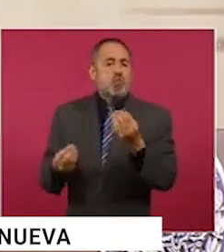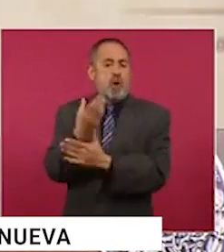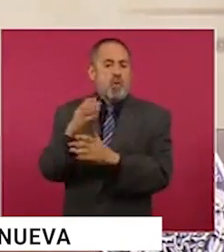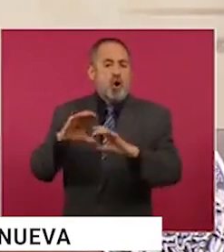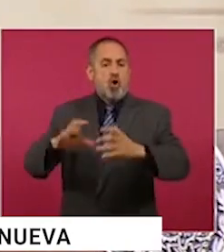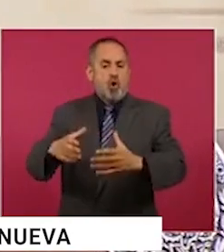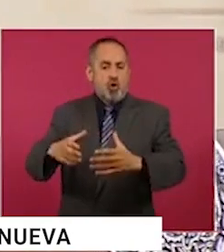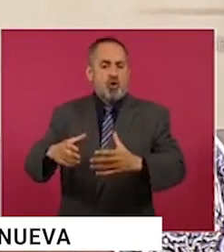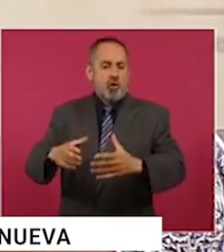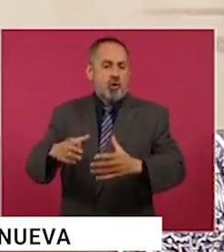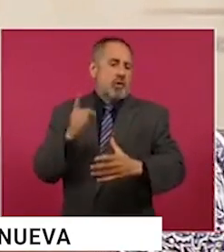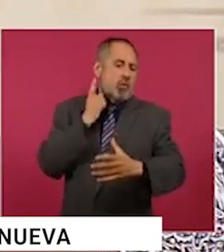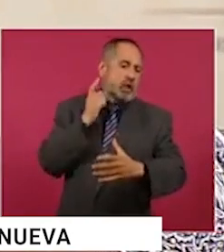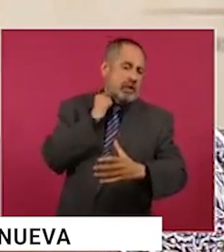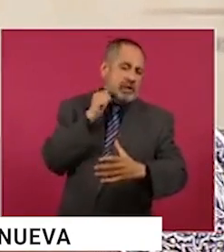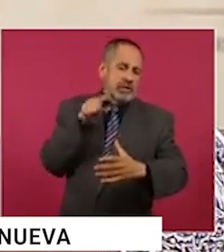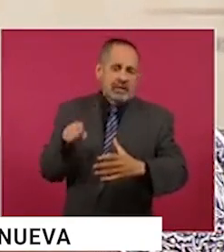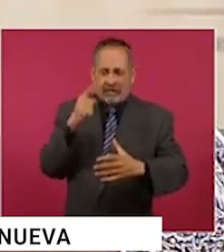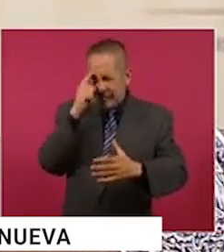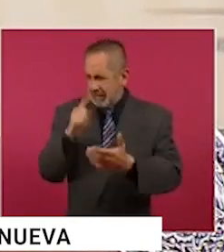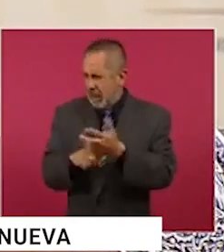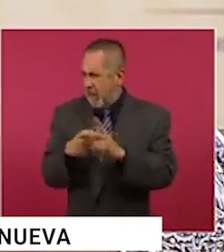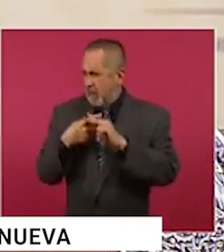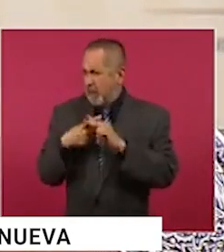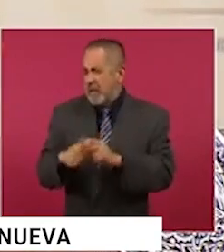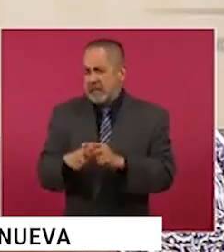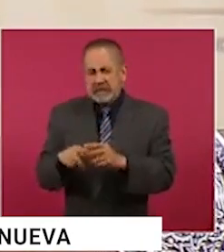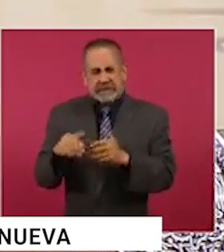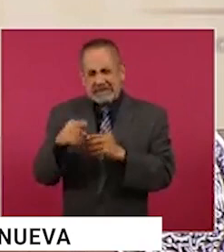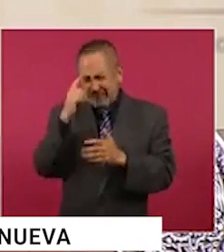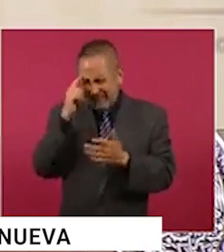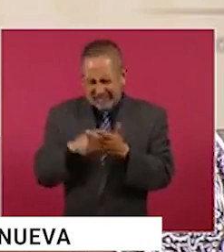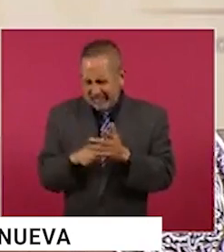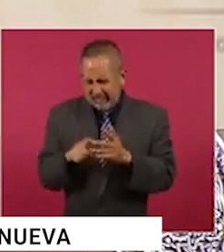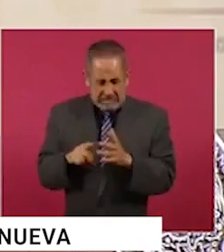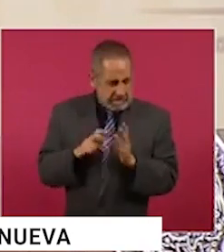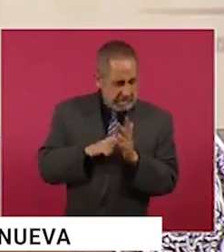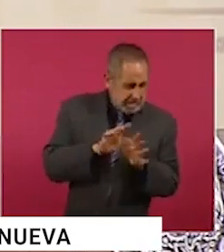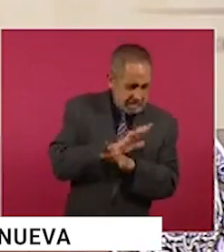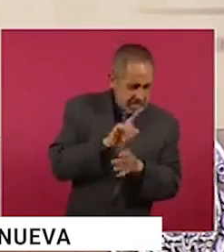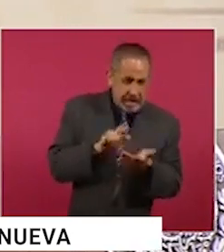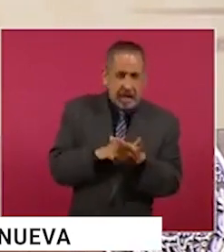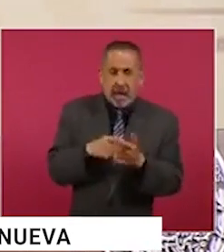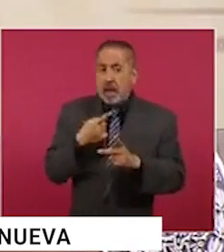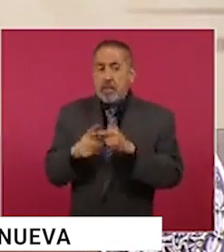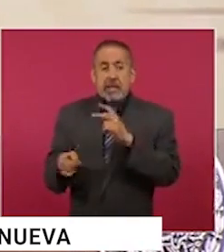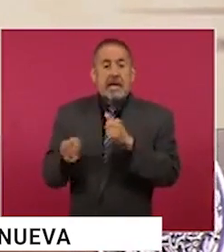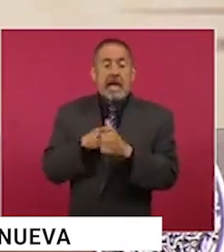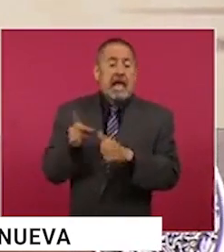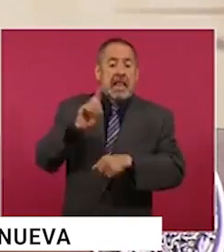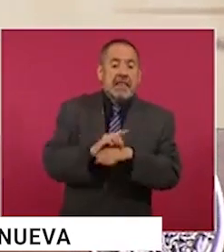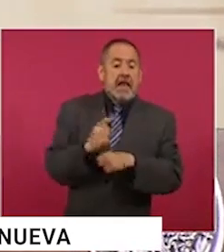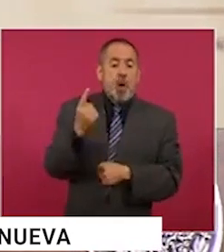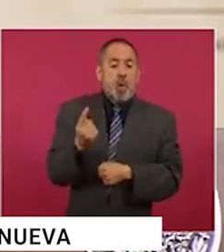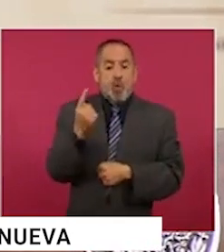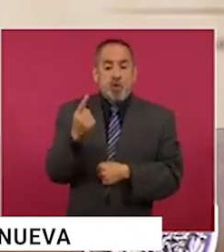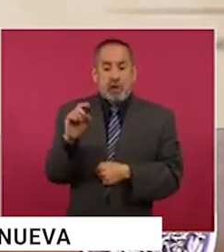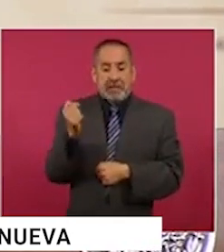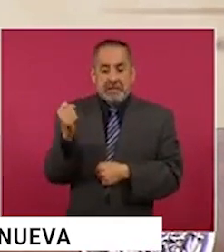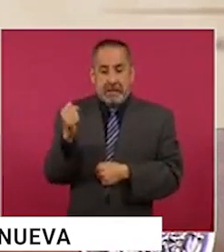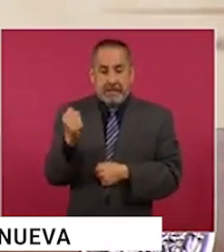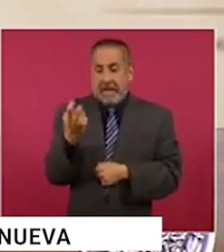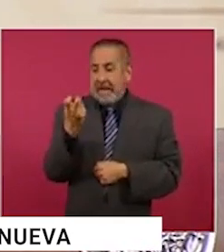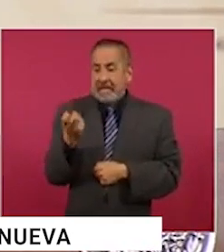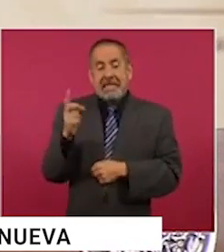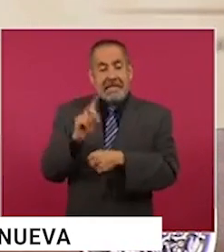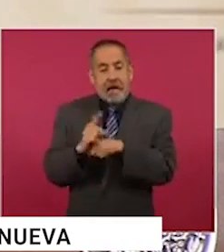para ese momento su movimiento tenga mayoría calificada en la Cámara de Senadores y de Diputados y se apruebe esta y otras reformas antes de que